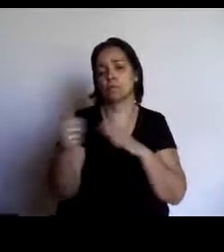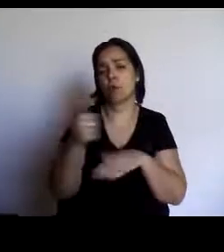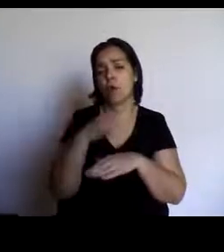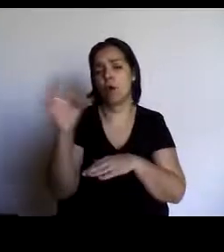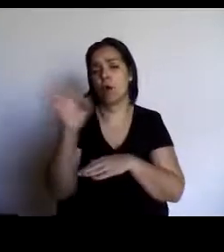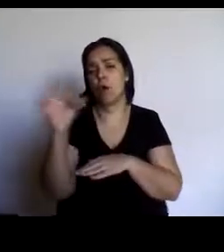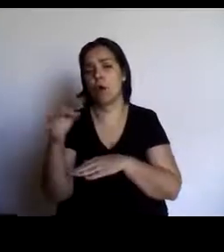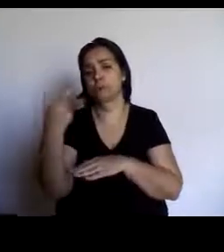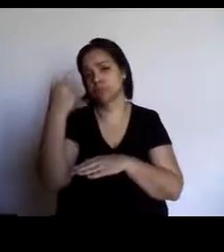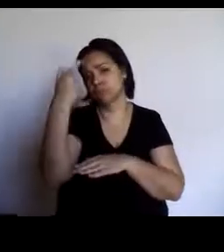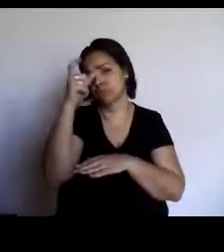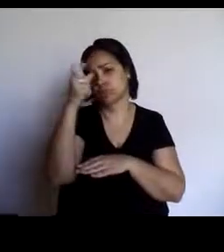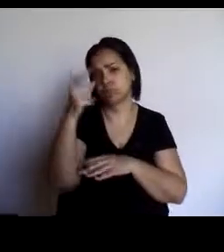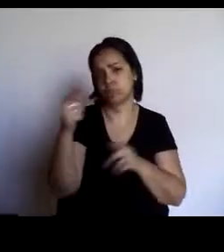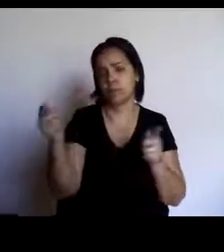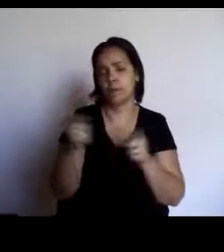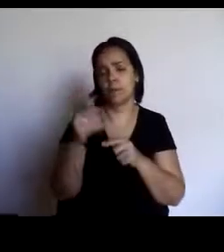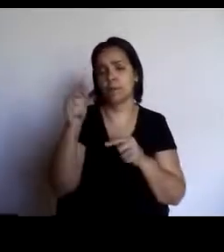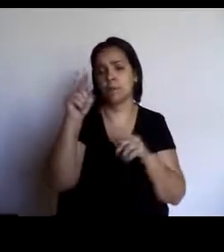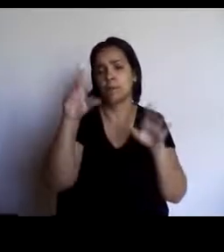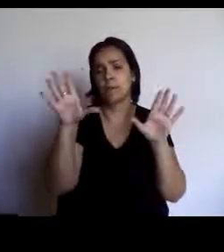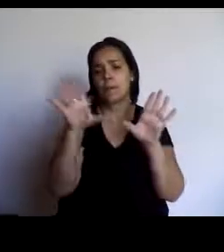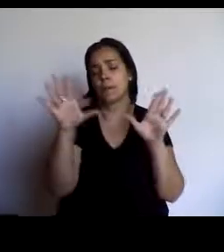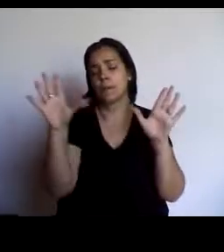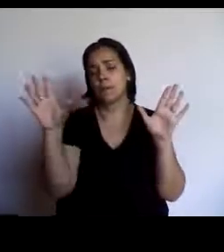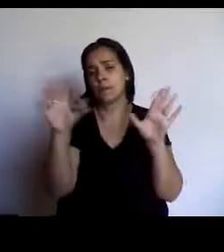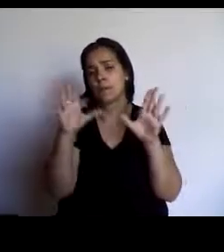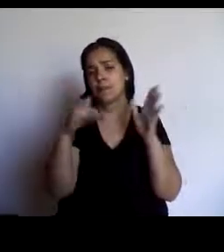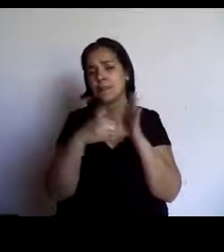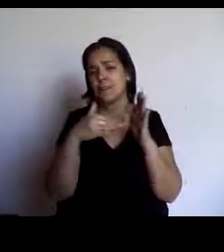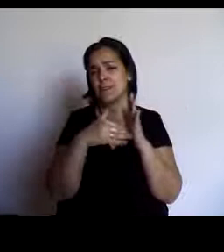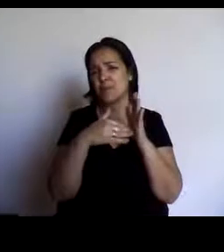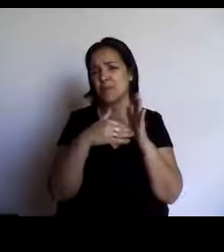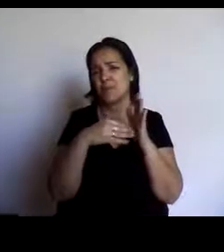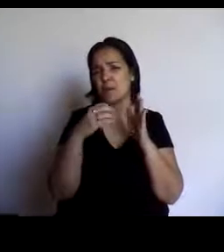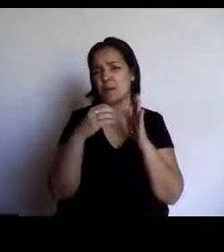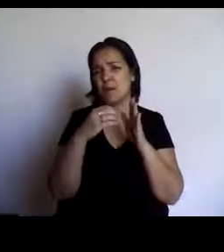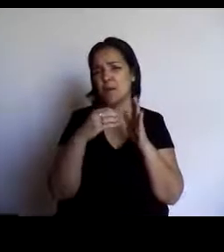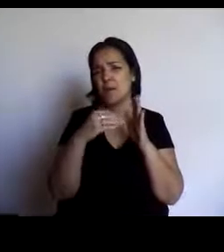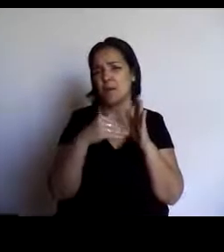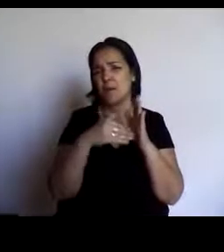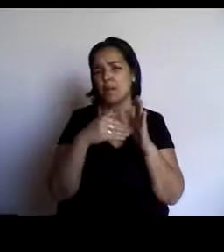de menos de 10.000 habitantes que hubieran perdido población en los últimos 10 años.